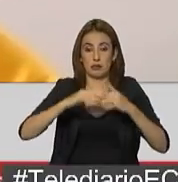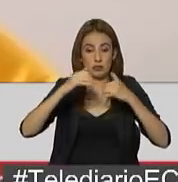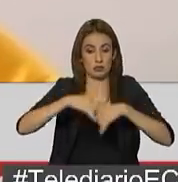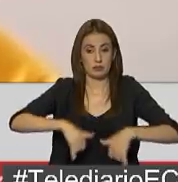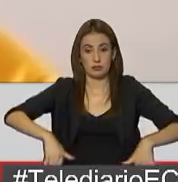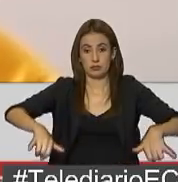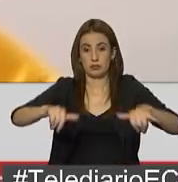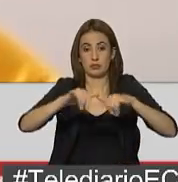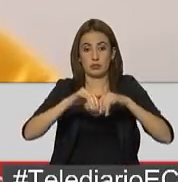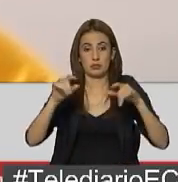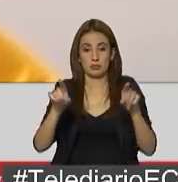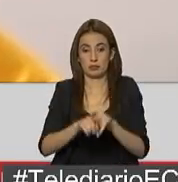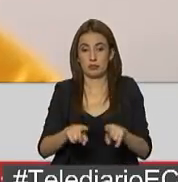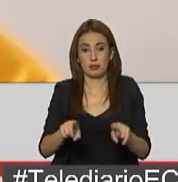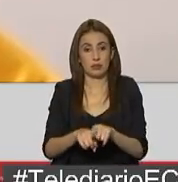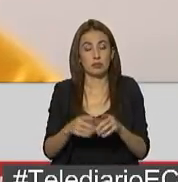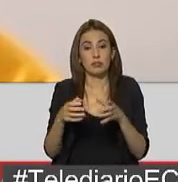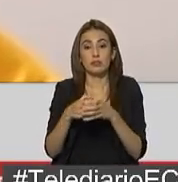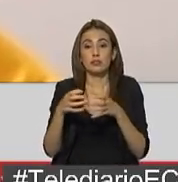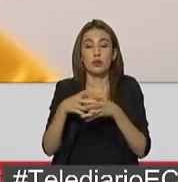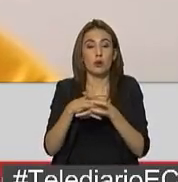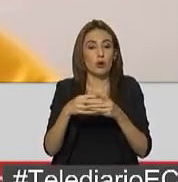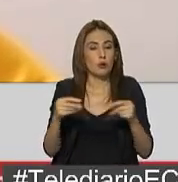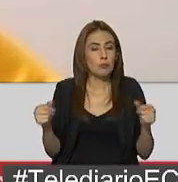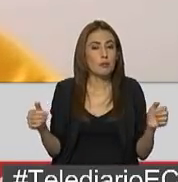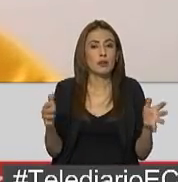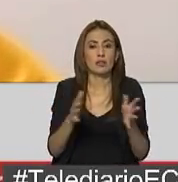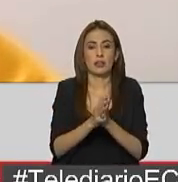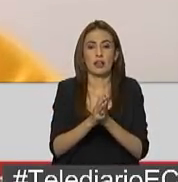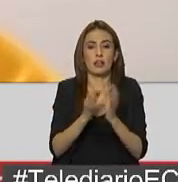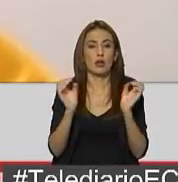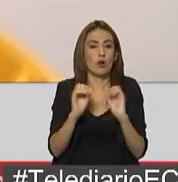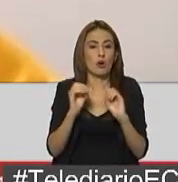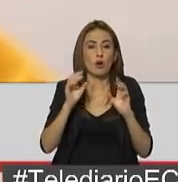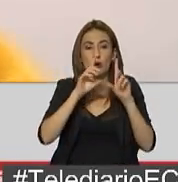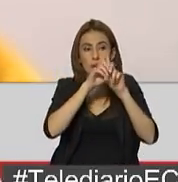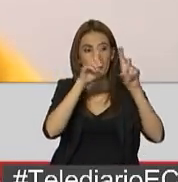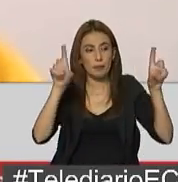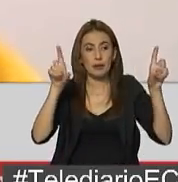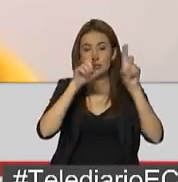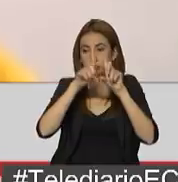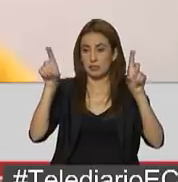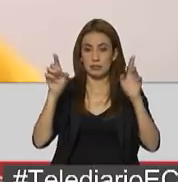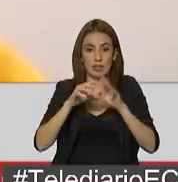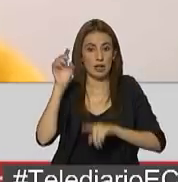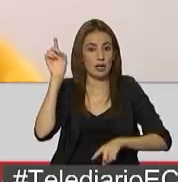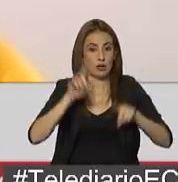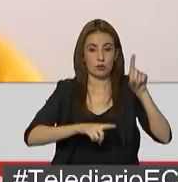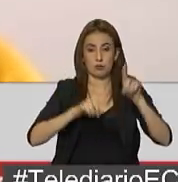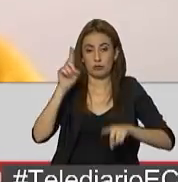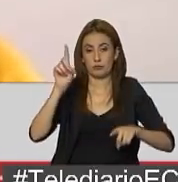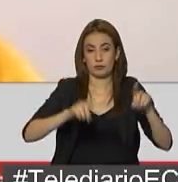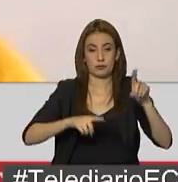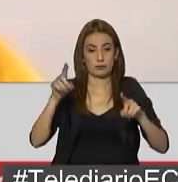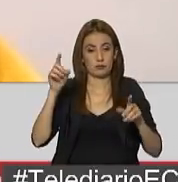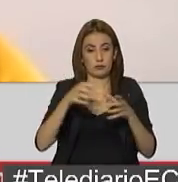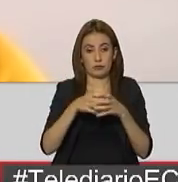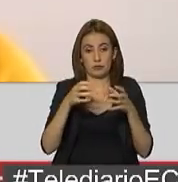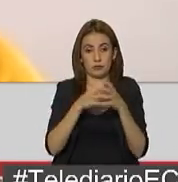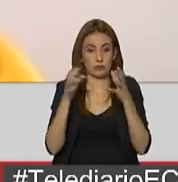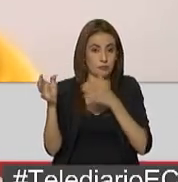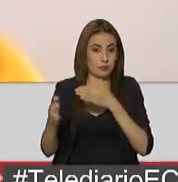en el país, el producto de calidad, el producto fabricado por empresas formales. En el caso de muchas de las empresas del